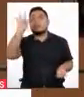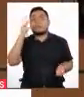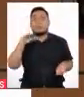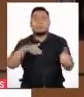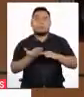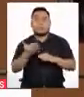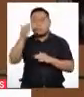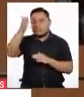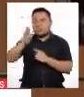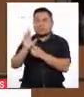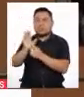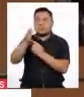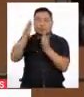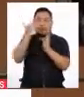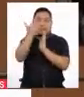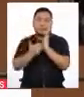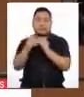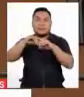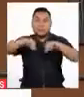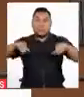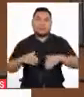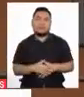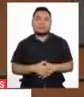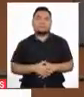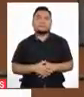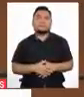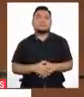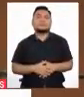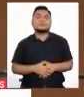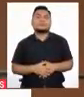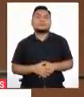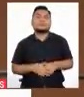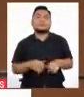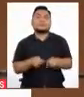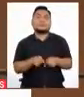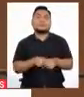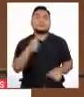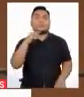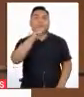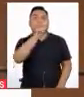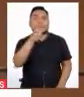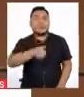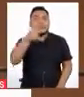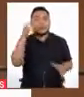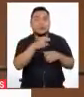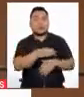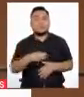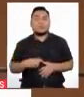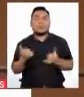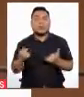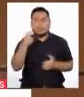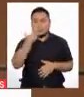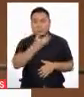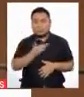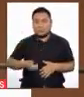motivo que hayan fallecido. ¿Puede hacerle una consulta también respecto a las declaraciones del presidente del Congreso, Manuel Merino? El presidente